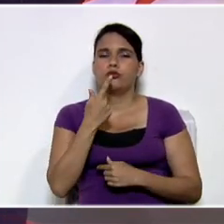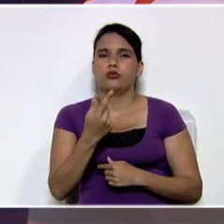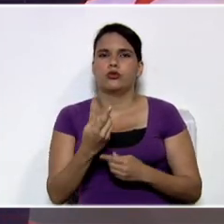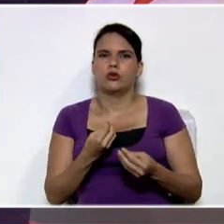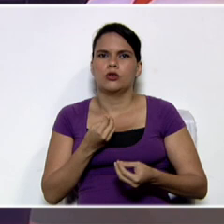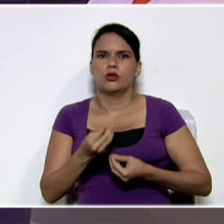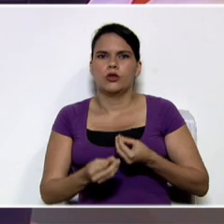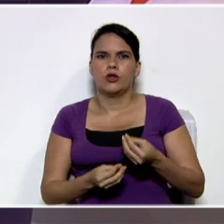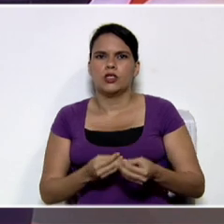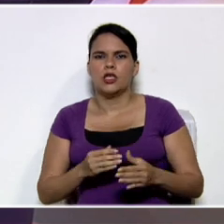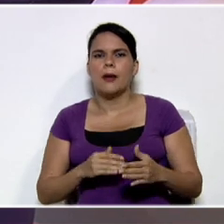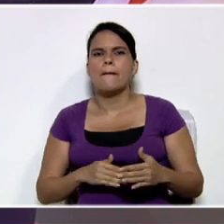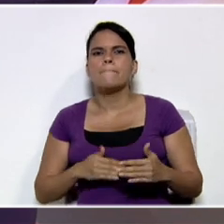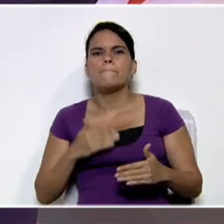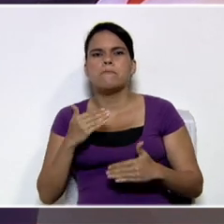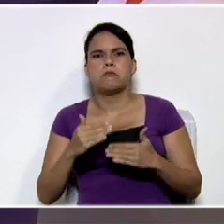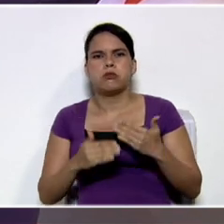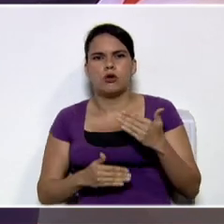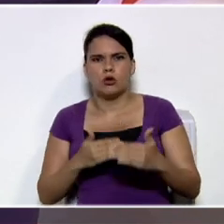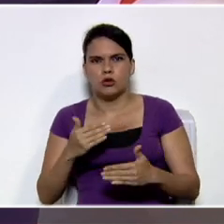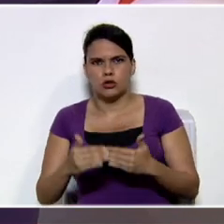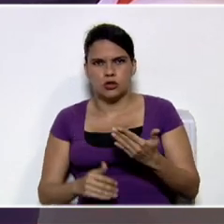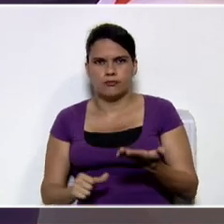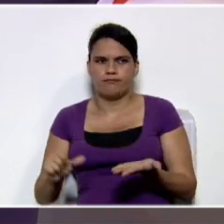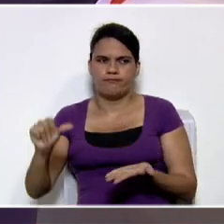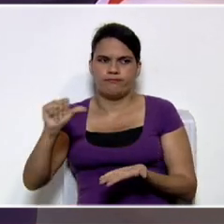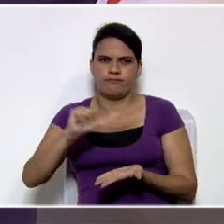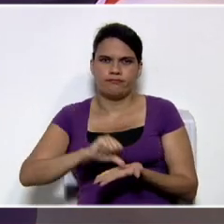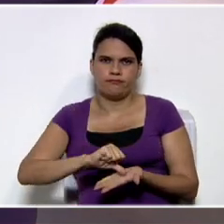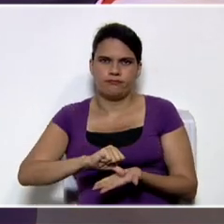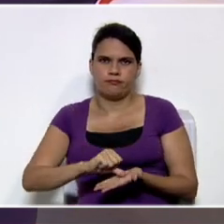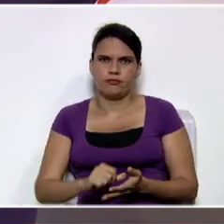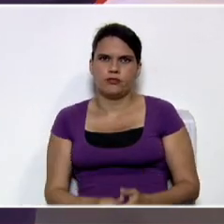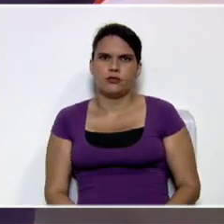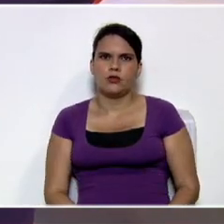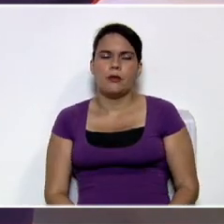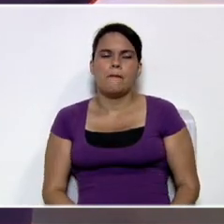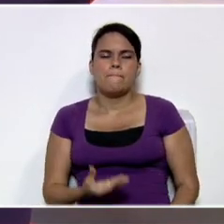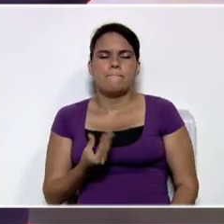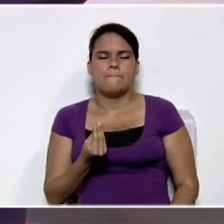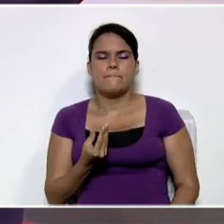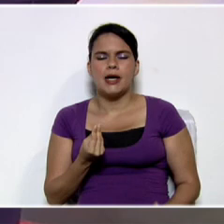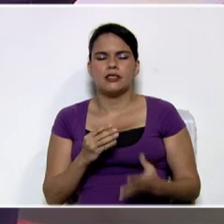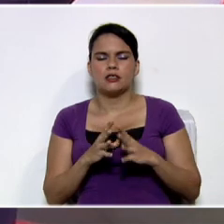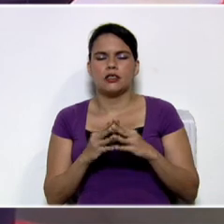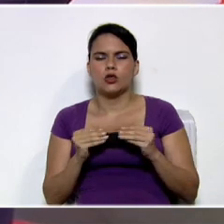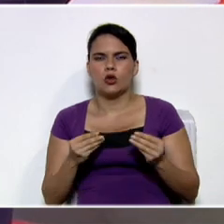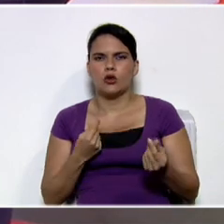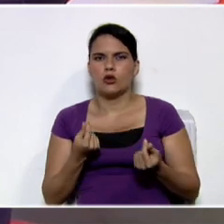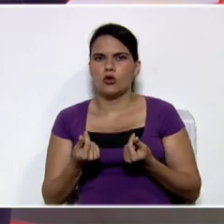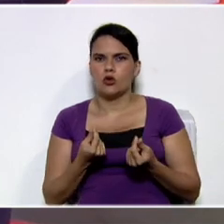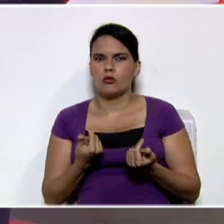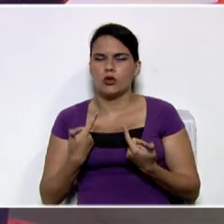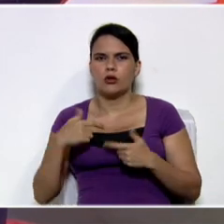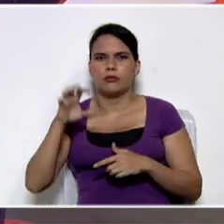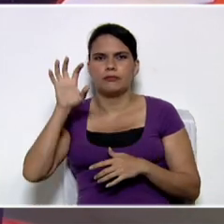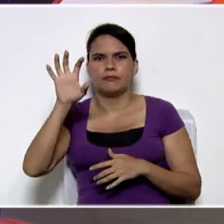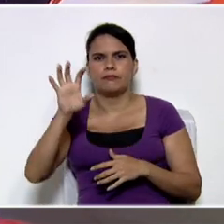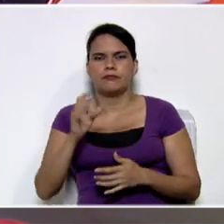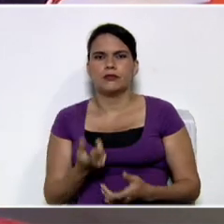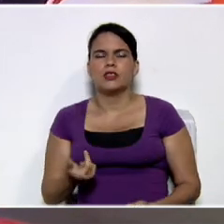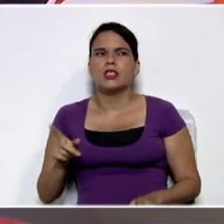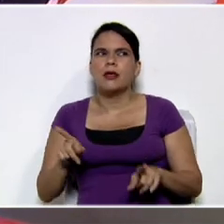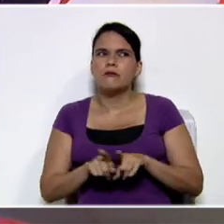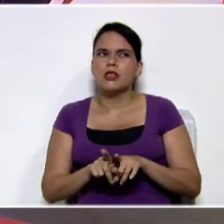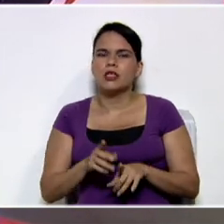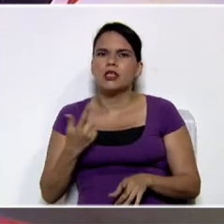por ese proceso de centralización y sobre todo en la parte económica del país. También tenemos que tener presente que